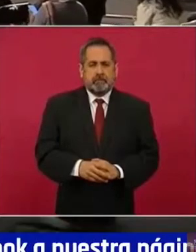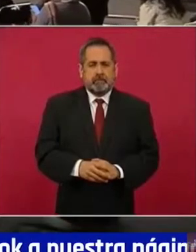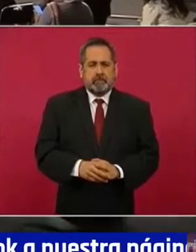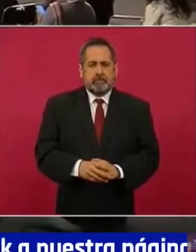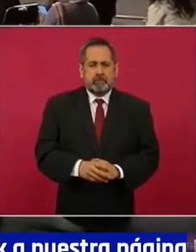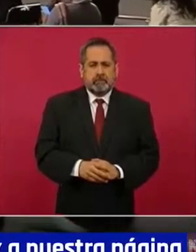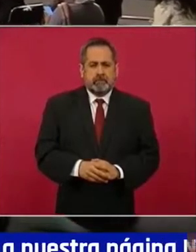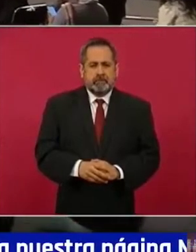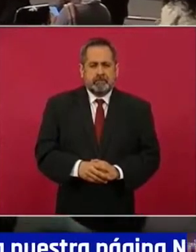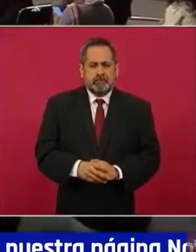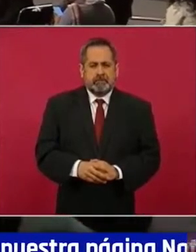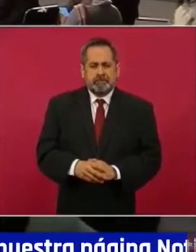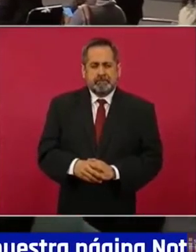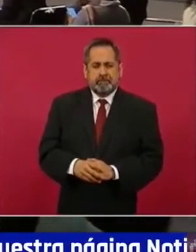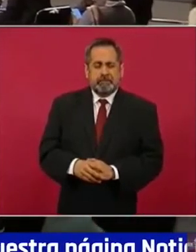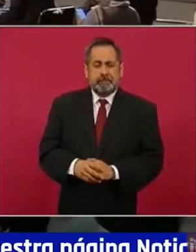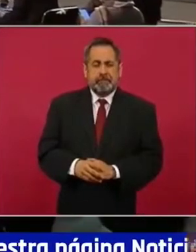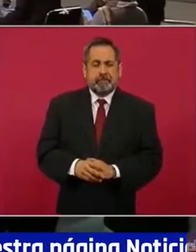Creo que hasta el final.